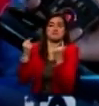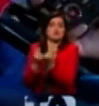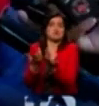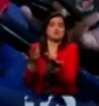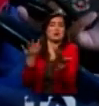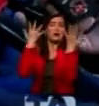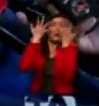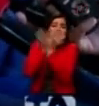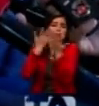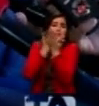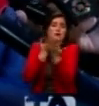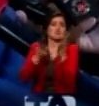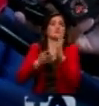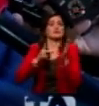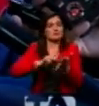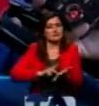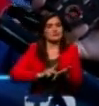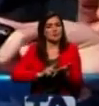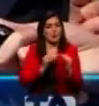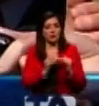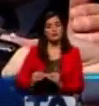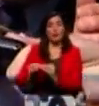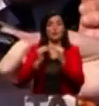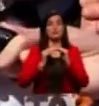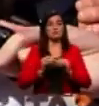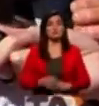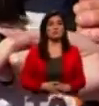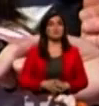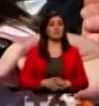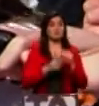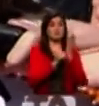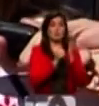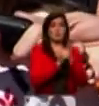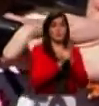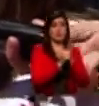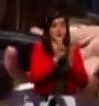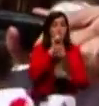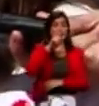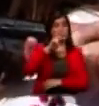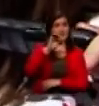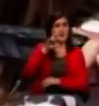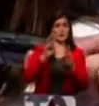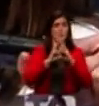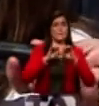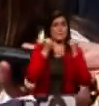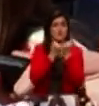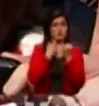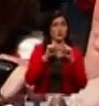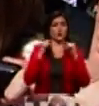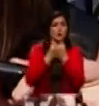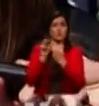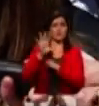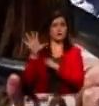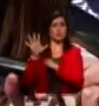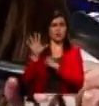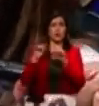no entiende lo que significa la democracia. El ministro Espinel ha dicho que ese comunicado lo ha redactado únicamente un grupo de Alianza País, no toda